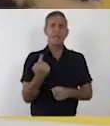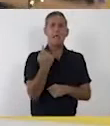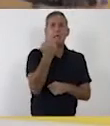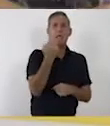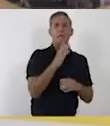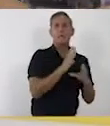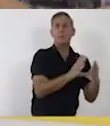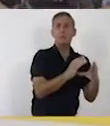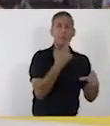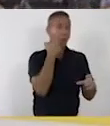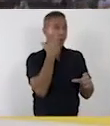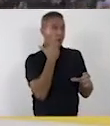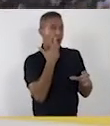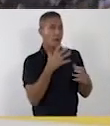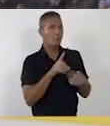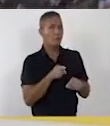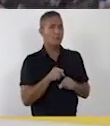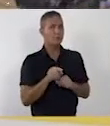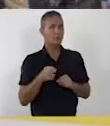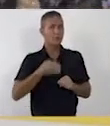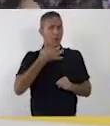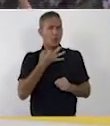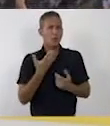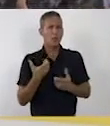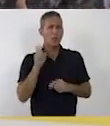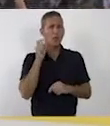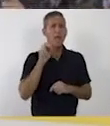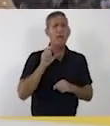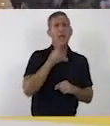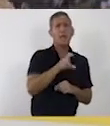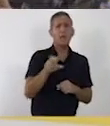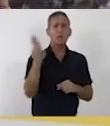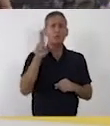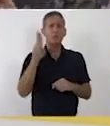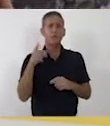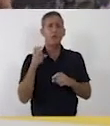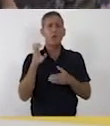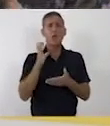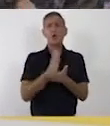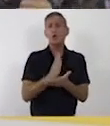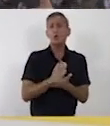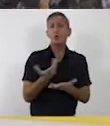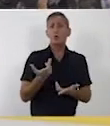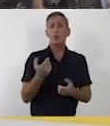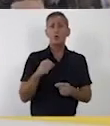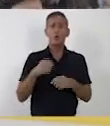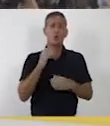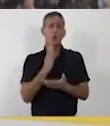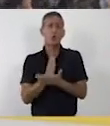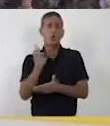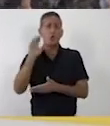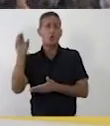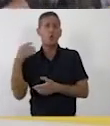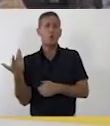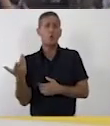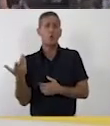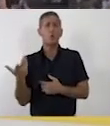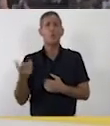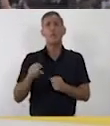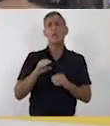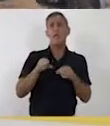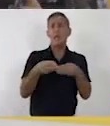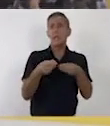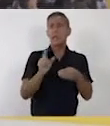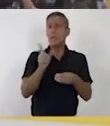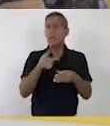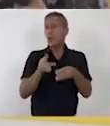momento es importante que yo les deje claro que en la última unidad del curso hay escuelas que quizás ya comenzaron a dar los no metales y